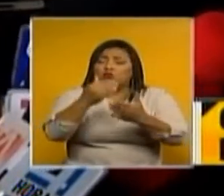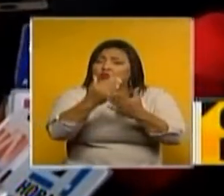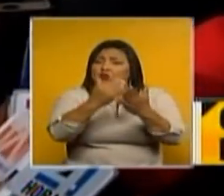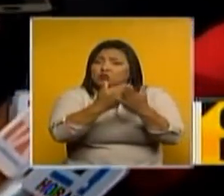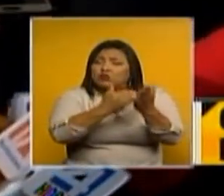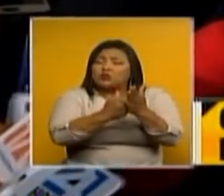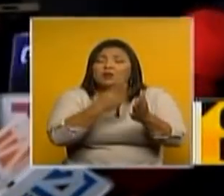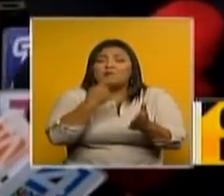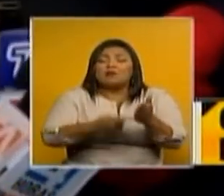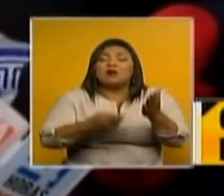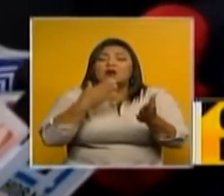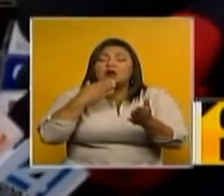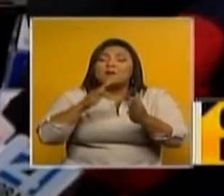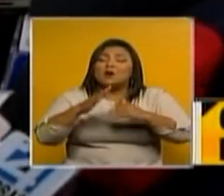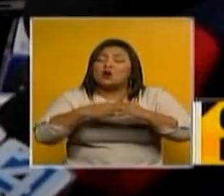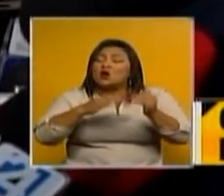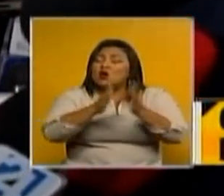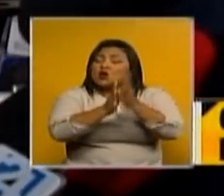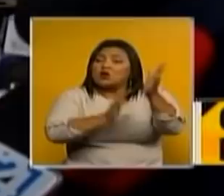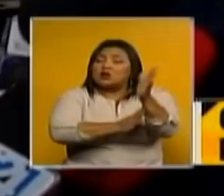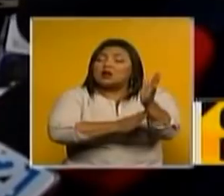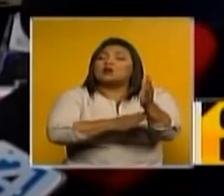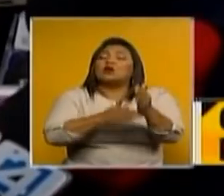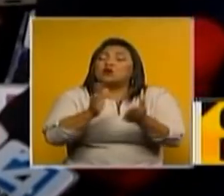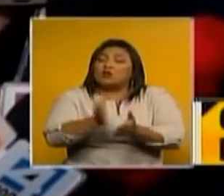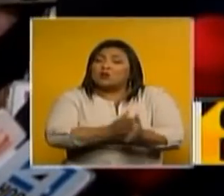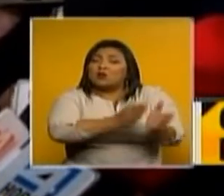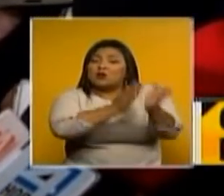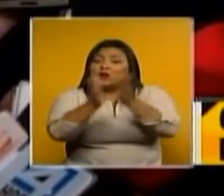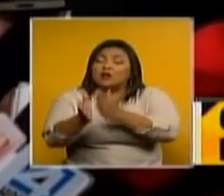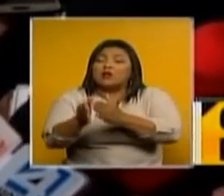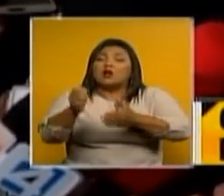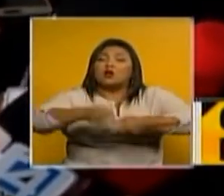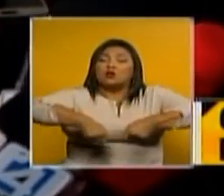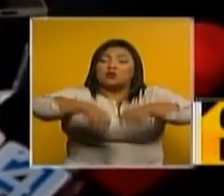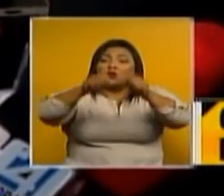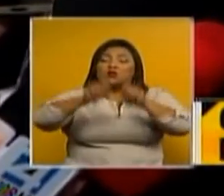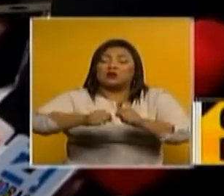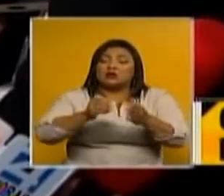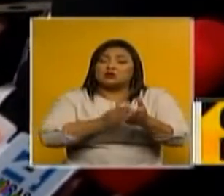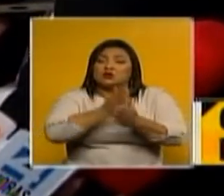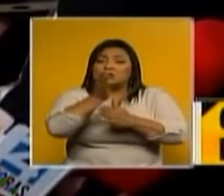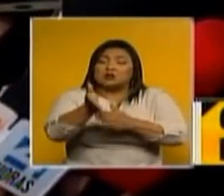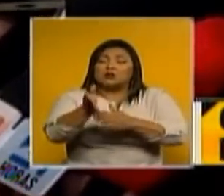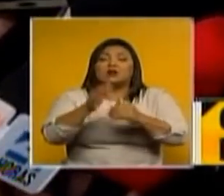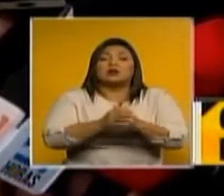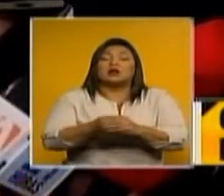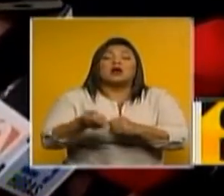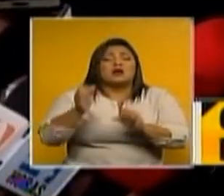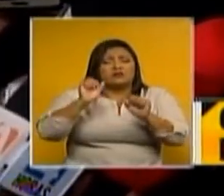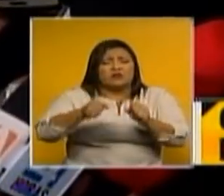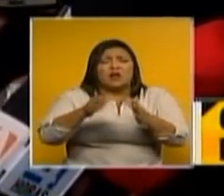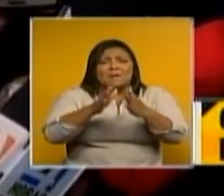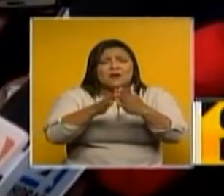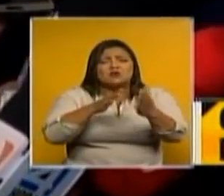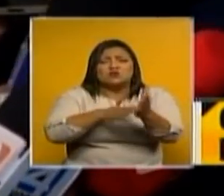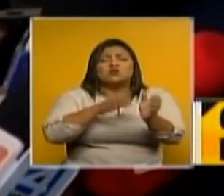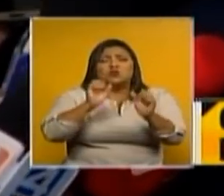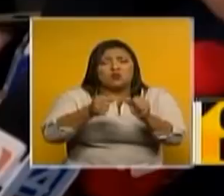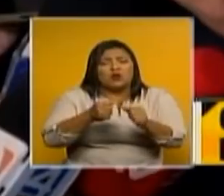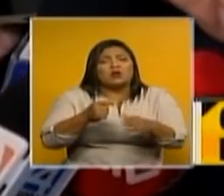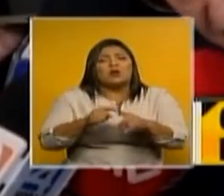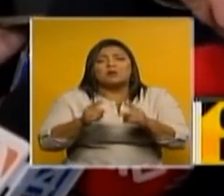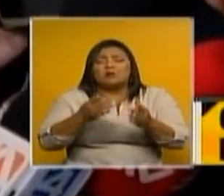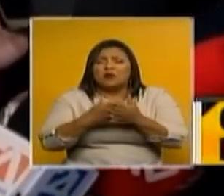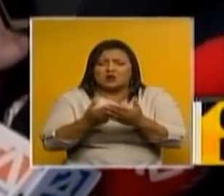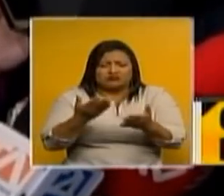requisitos para ejecutar proyectos mediante la modalidad de contratación directa. Hay presupuestos referenciales